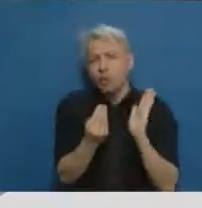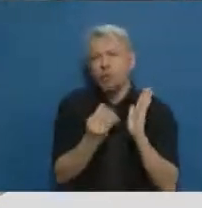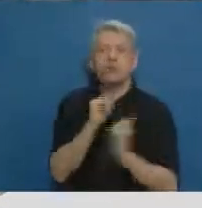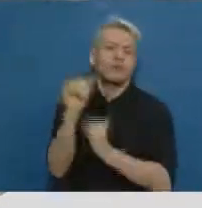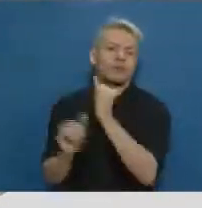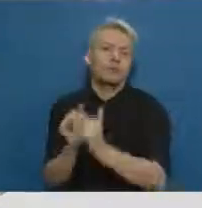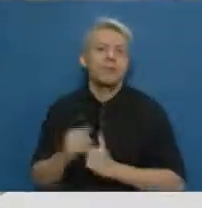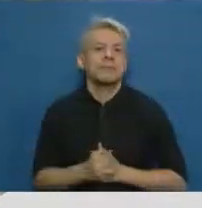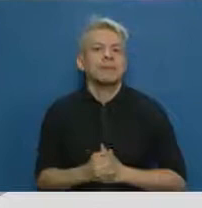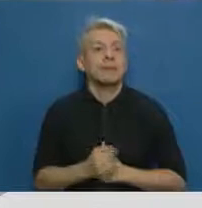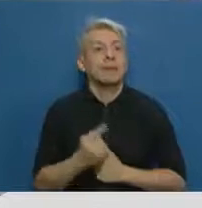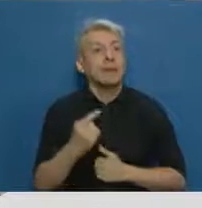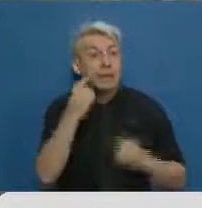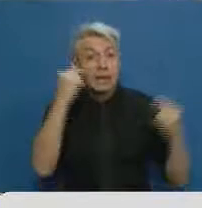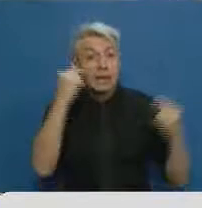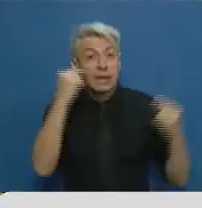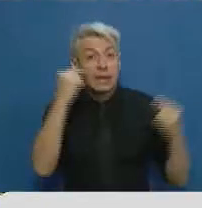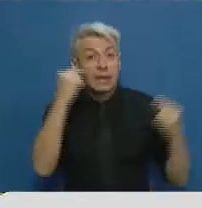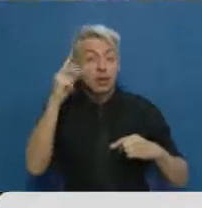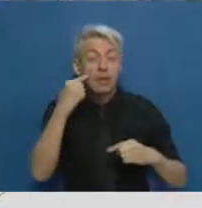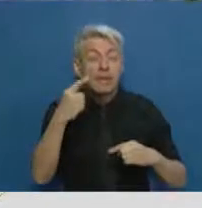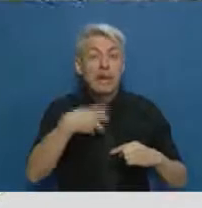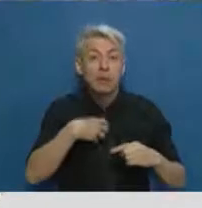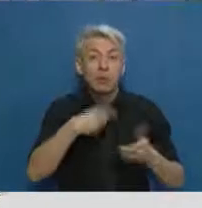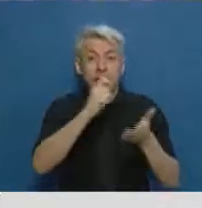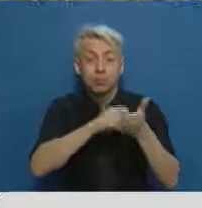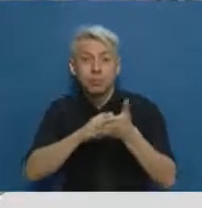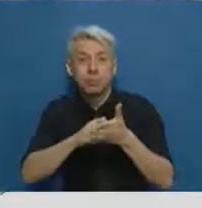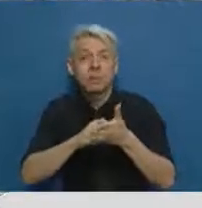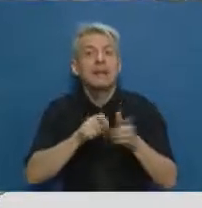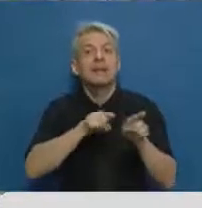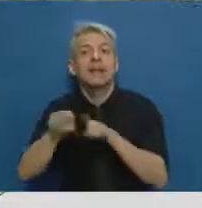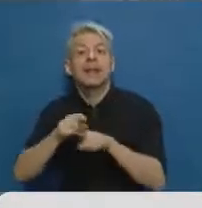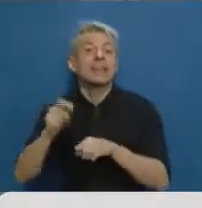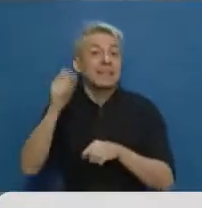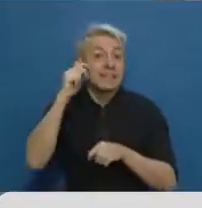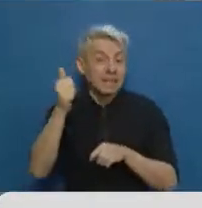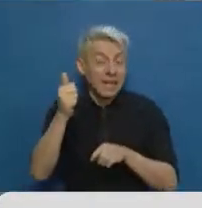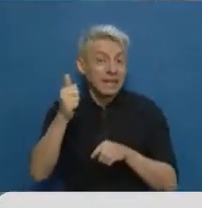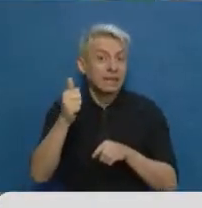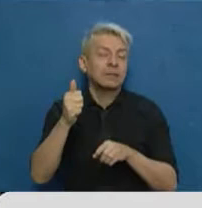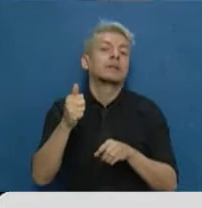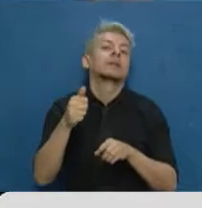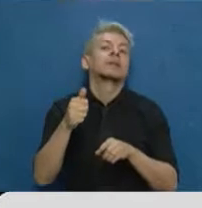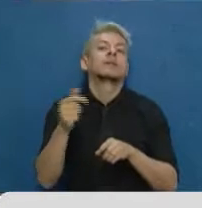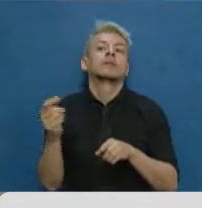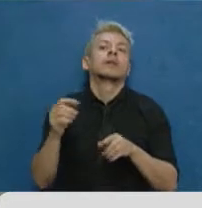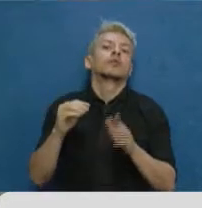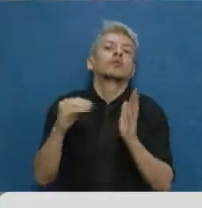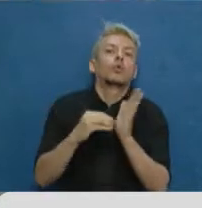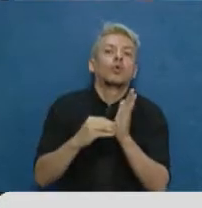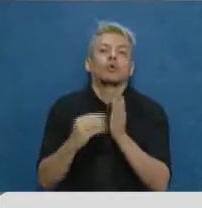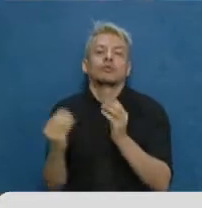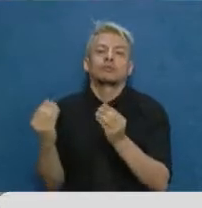bien la institución tiene 8.000 alumnos inscriptos para 36 carreras de grado, regresarán por turnos solo aquellos que tengan que